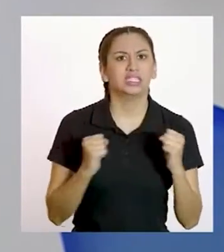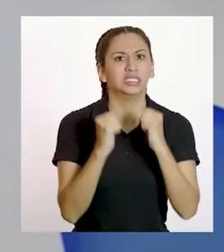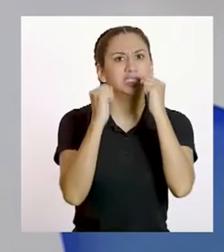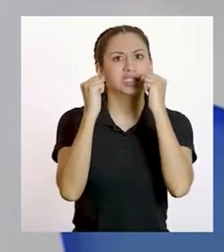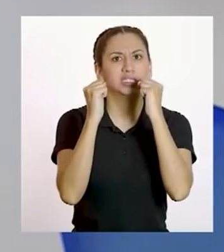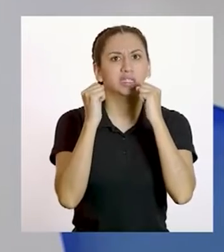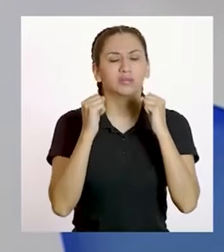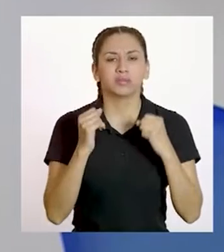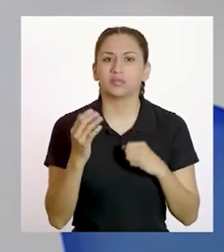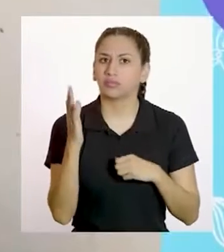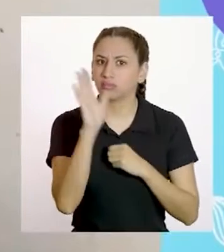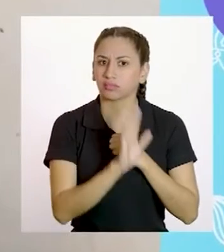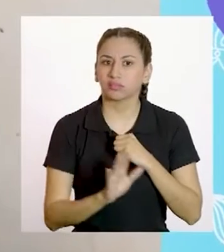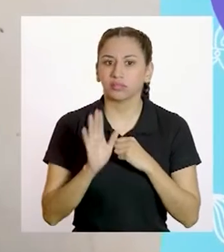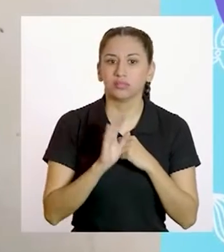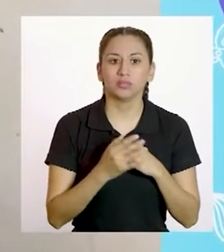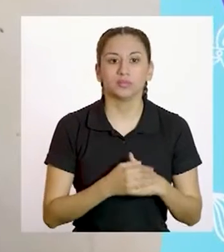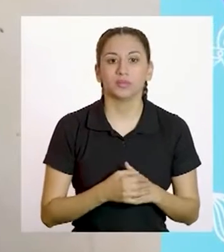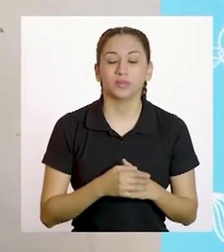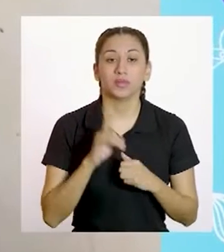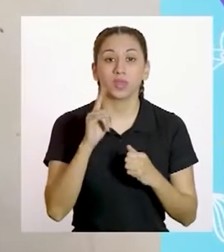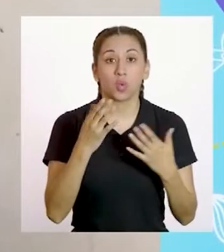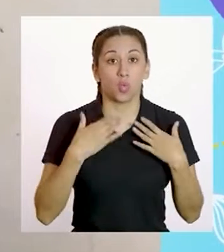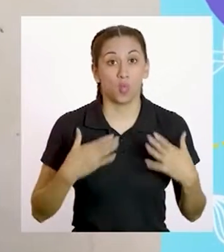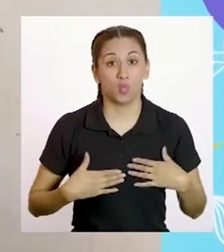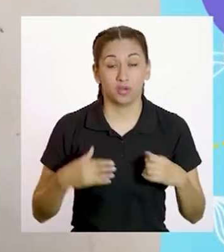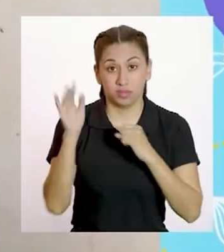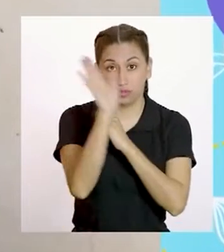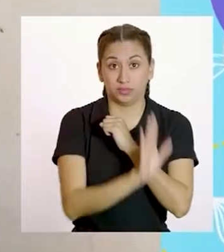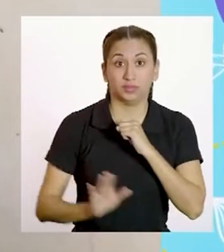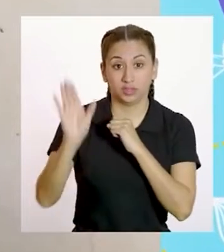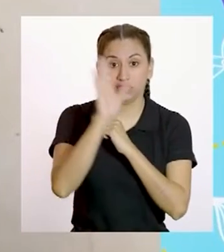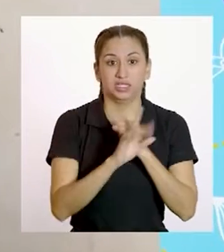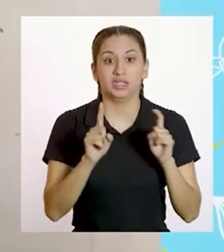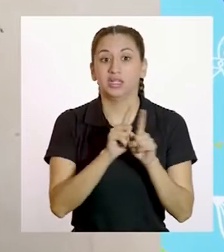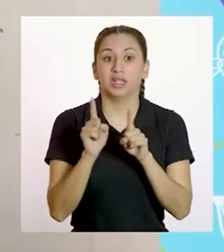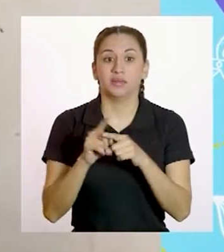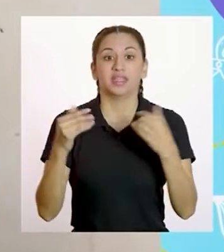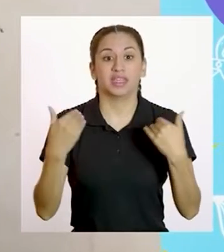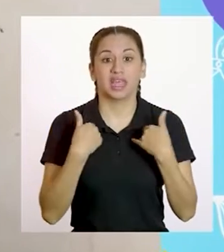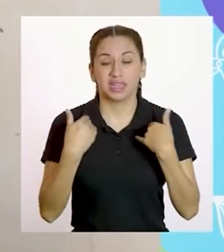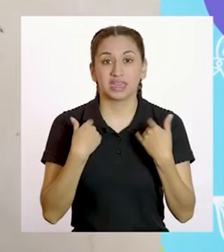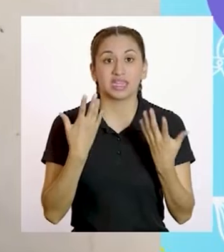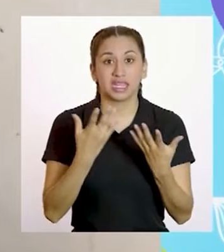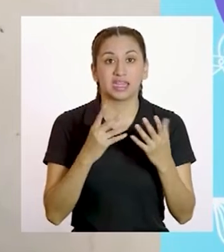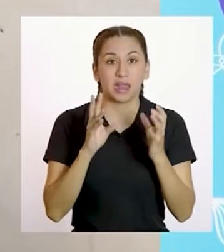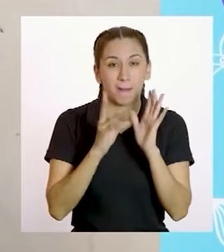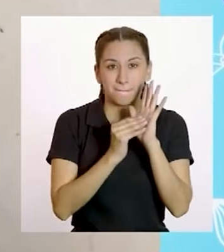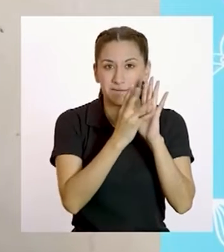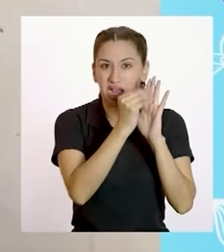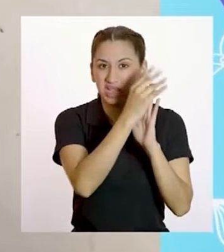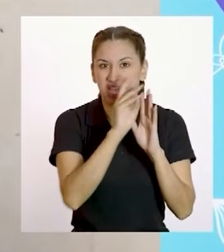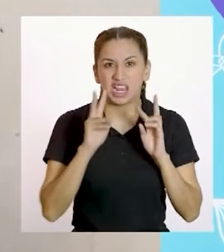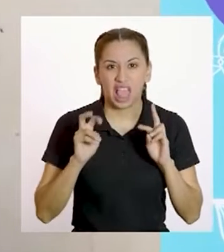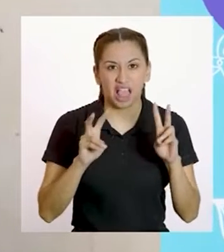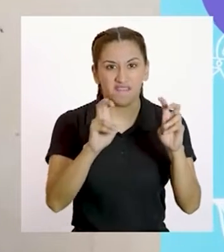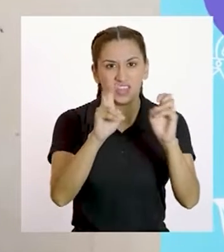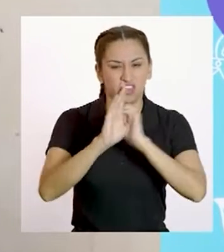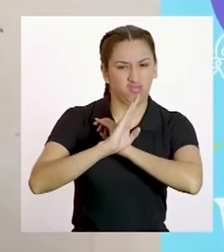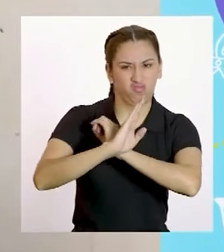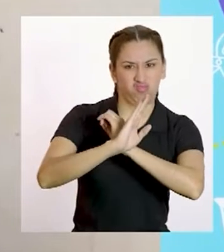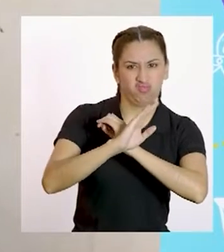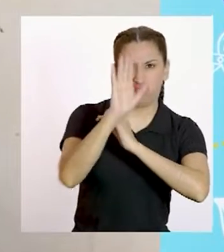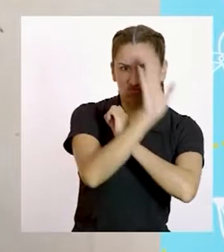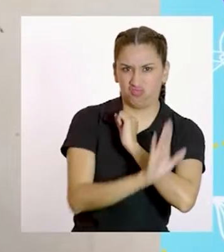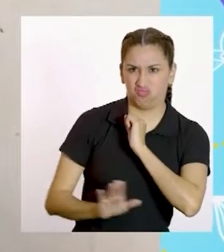sistema inmunológico? Sí es importante fortalecer el sistema inmunológico, ya que nos ayuda a combatir bacterias, virus o